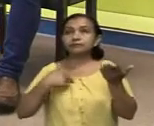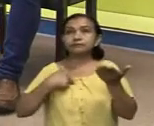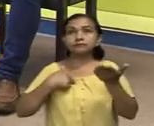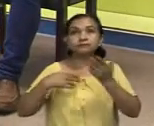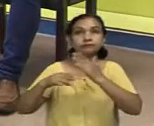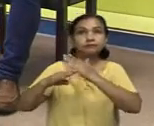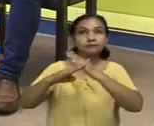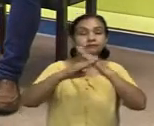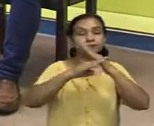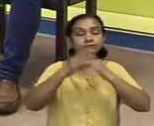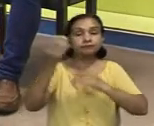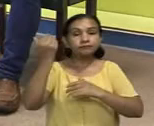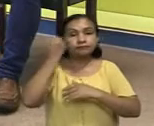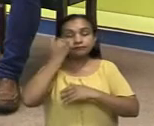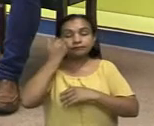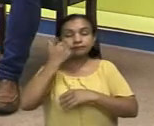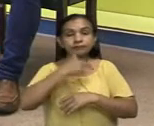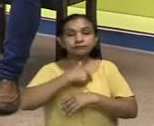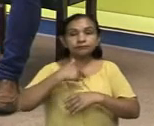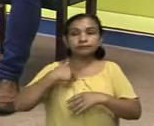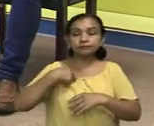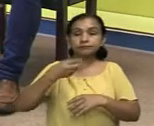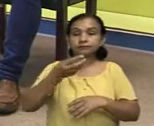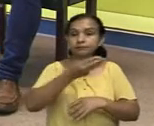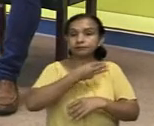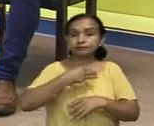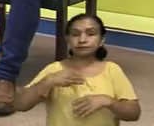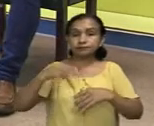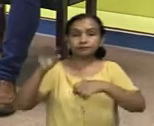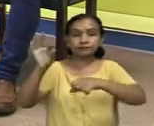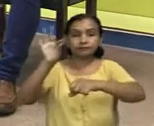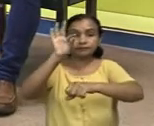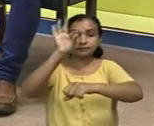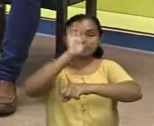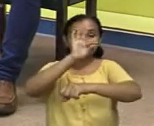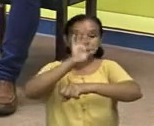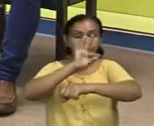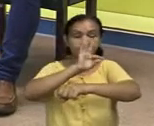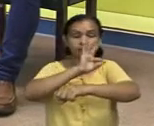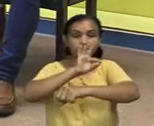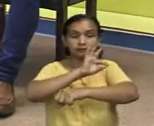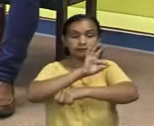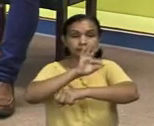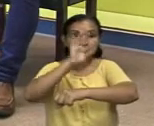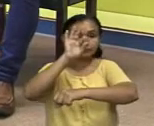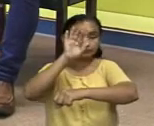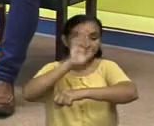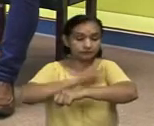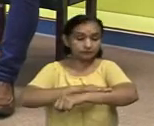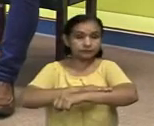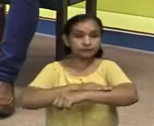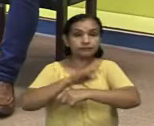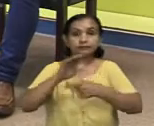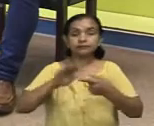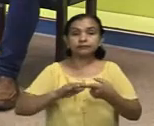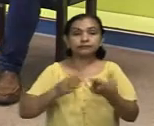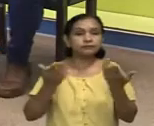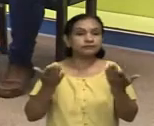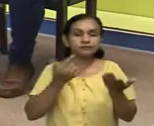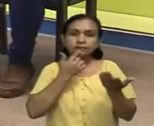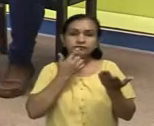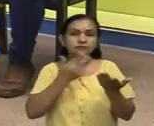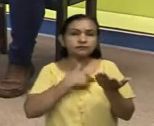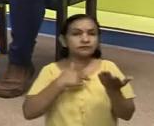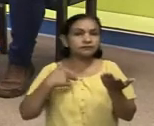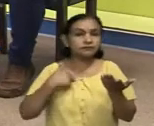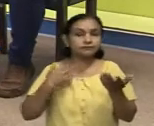contra esta enfermedad que es transmitida por el mosquito, por este virus, perdón, que es transmitido por el mosquito Aedes aegyptis? Bueno,